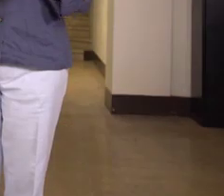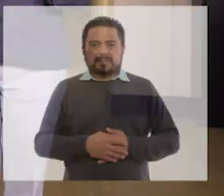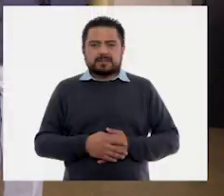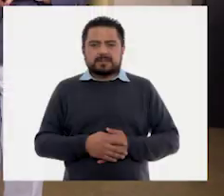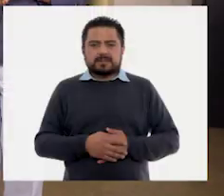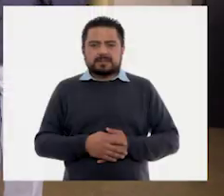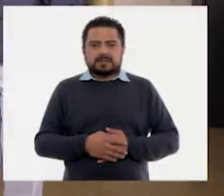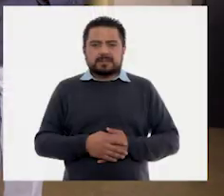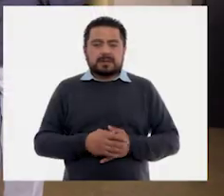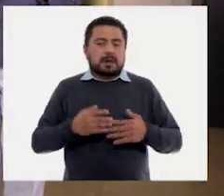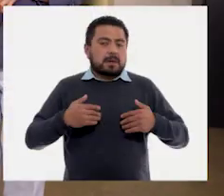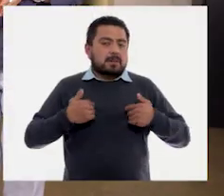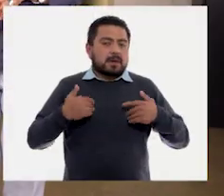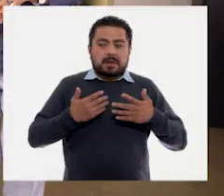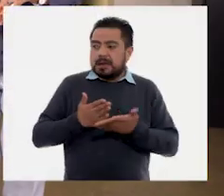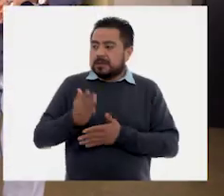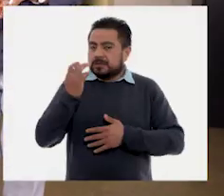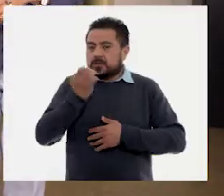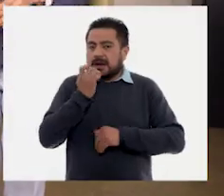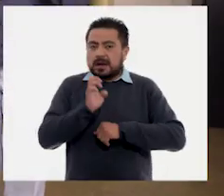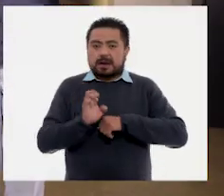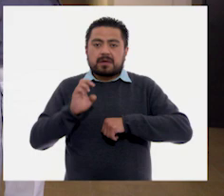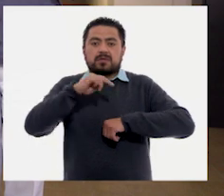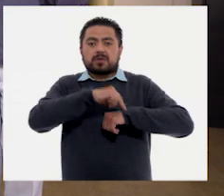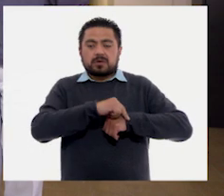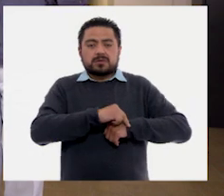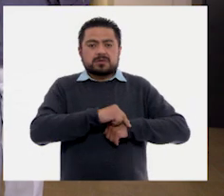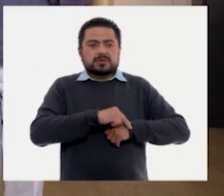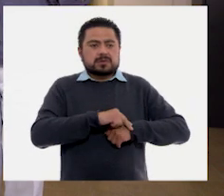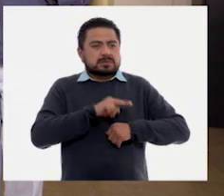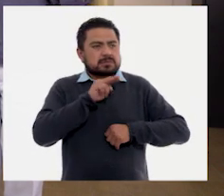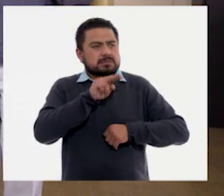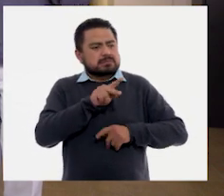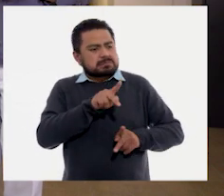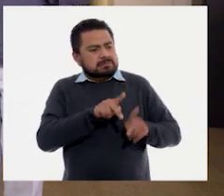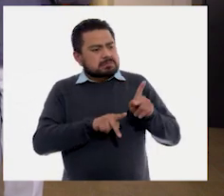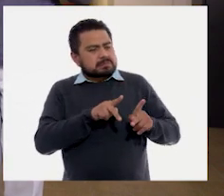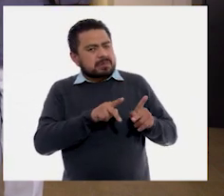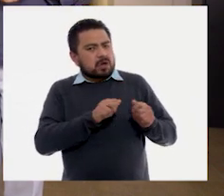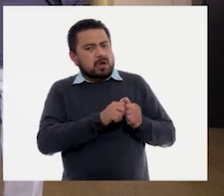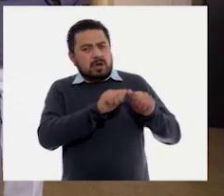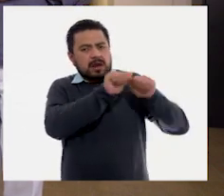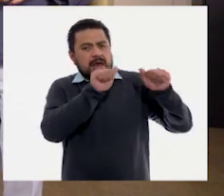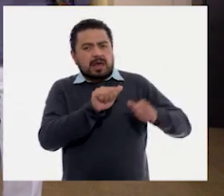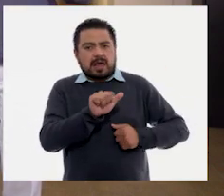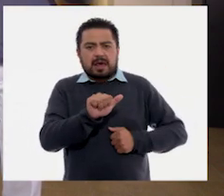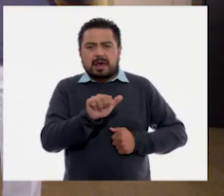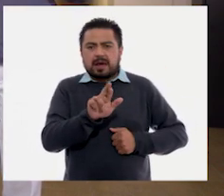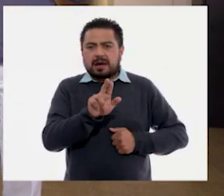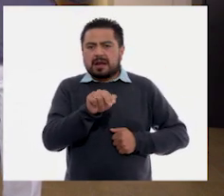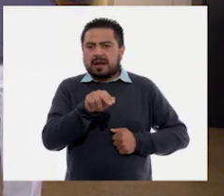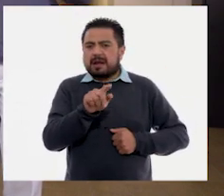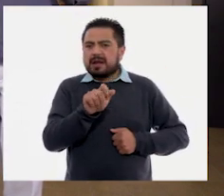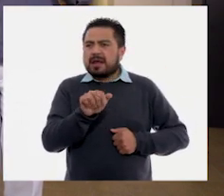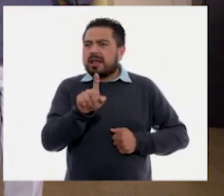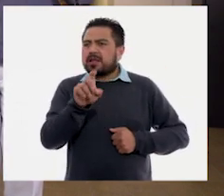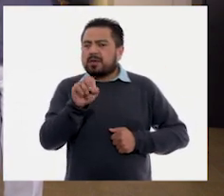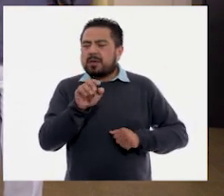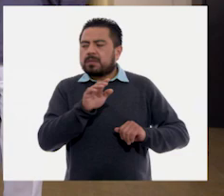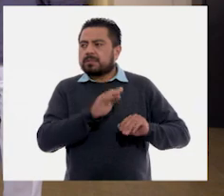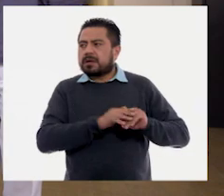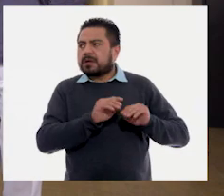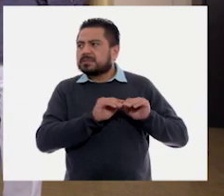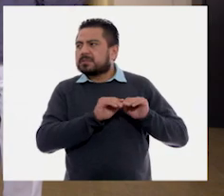Creo que con esta visita a la Escuela Revolución y la ilustrativa plática con el artista Arnaldo Point, tenemos mucho más clara